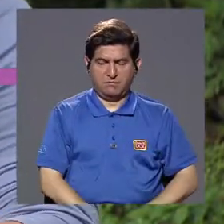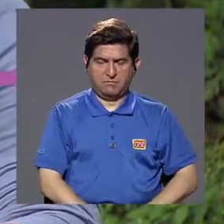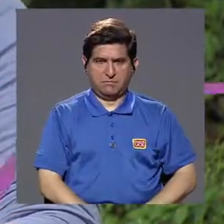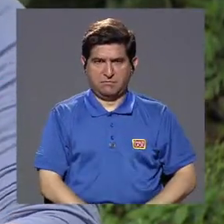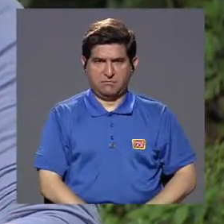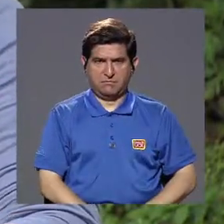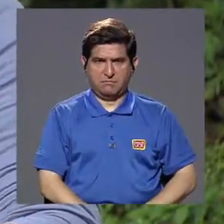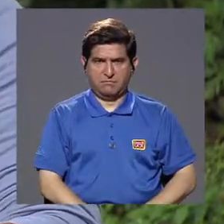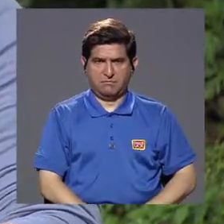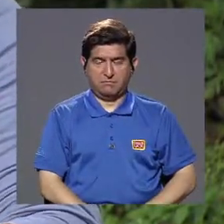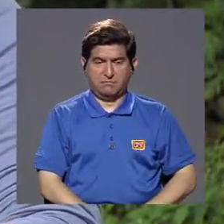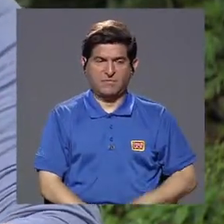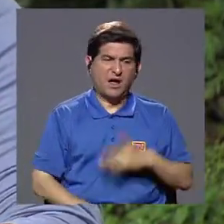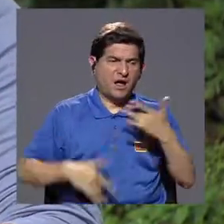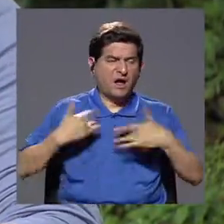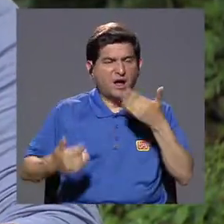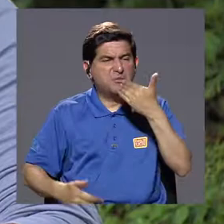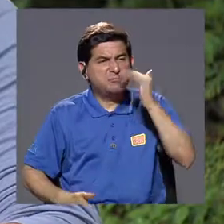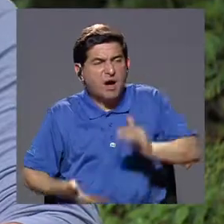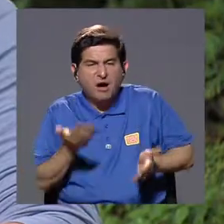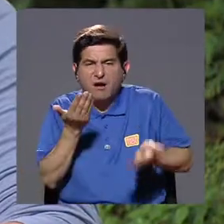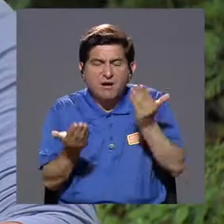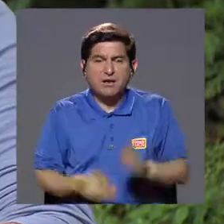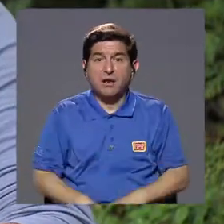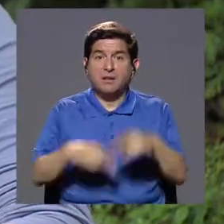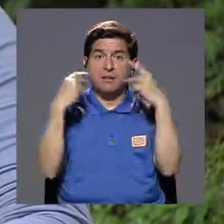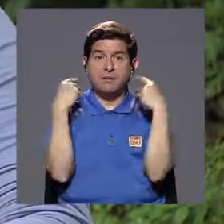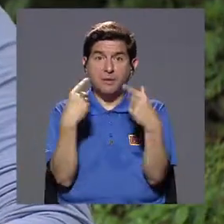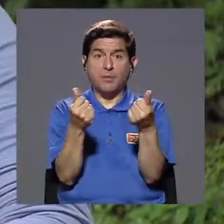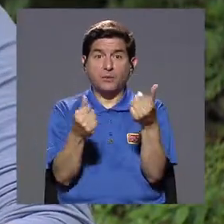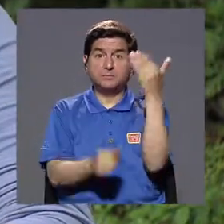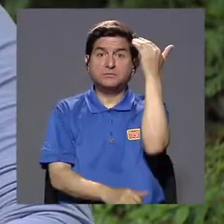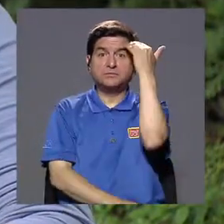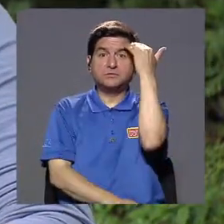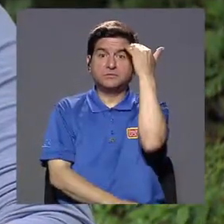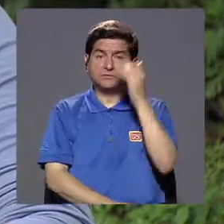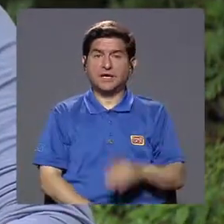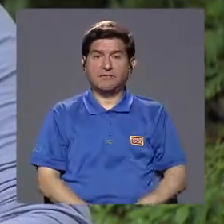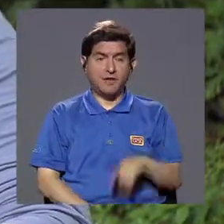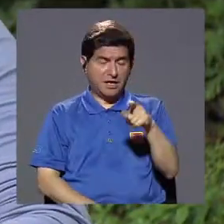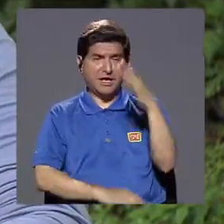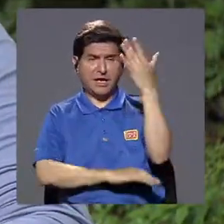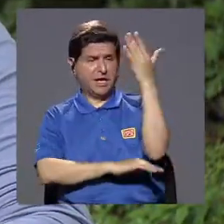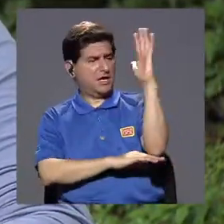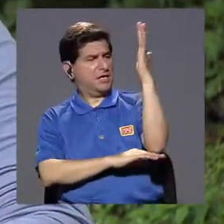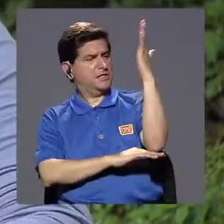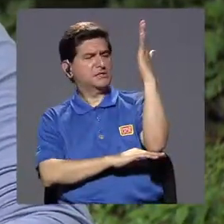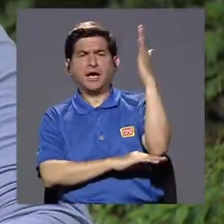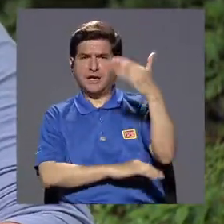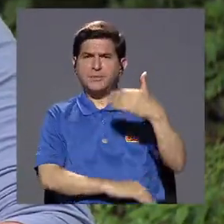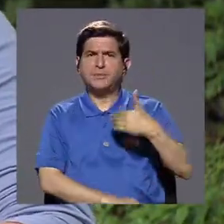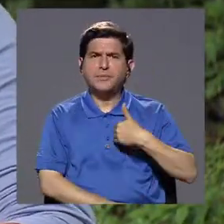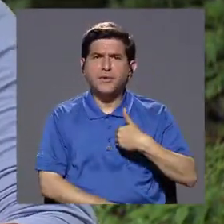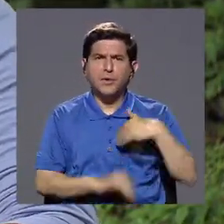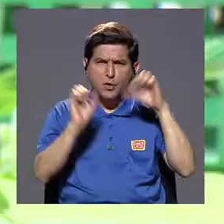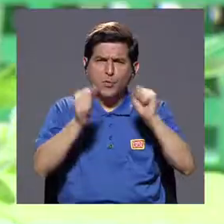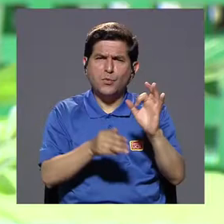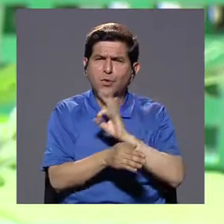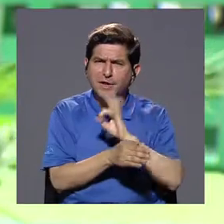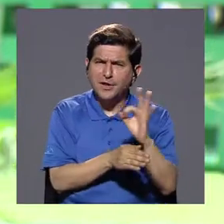sentimos mal y qué sitio de pronto saber que tenemos ese árbol nos puede funcionar como